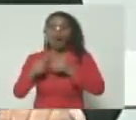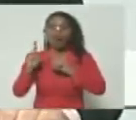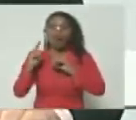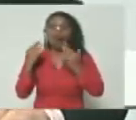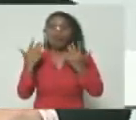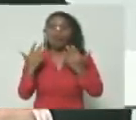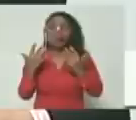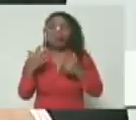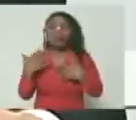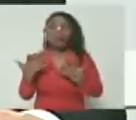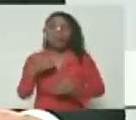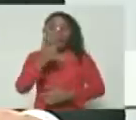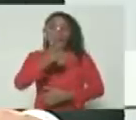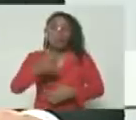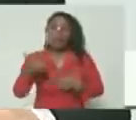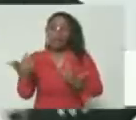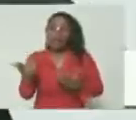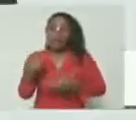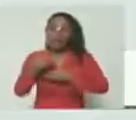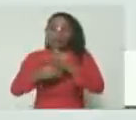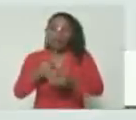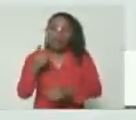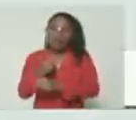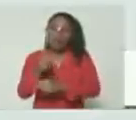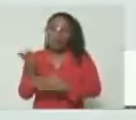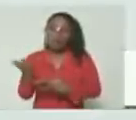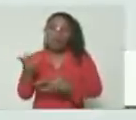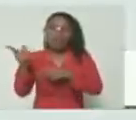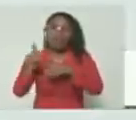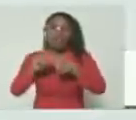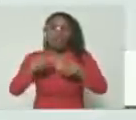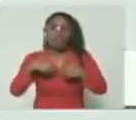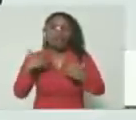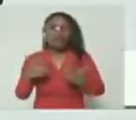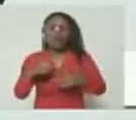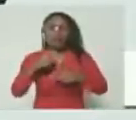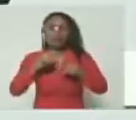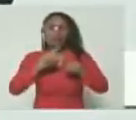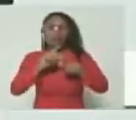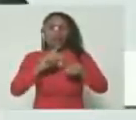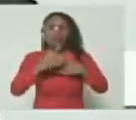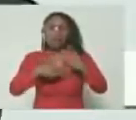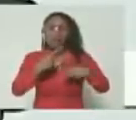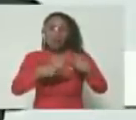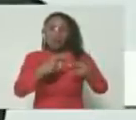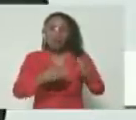manos de gente que no la debería tener. Y esa tierra debería estar produciendo